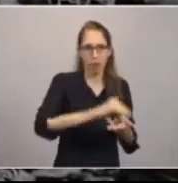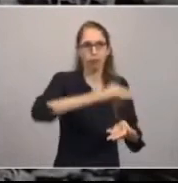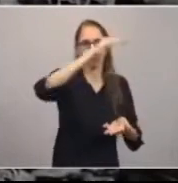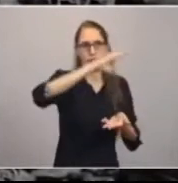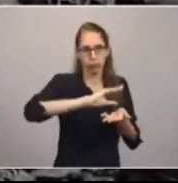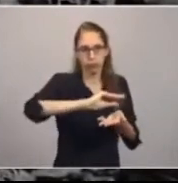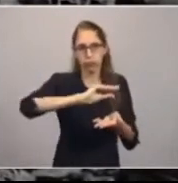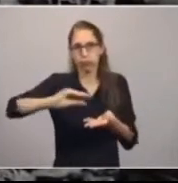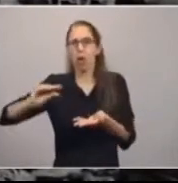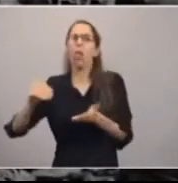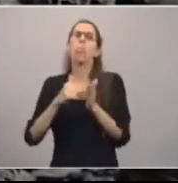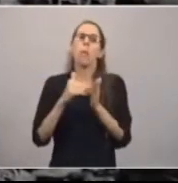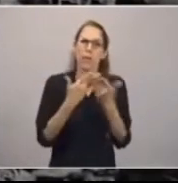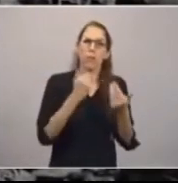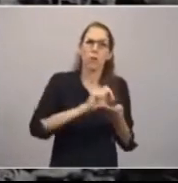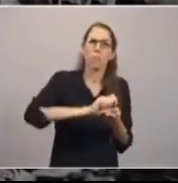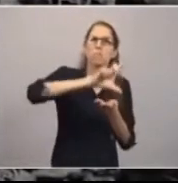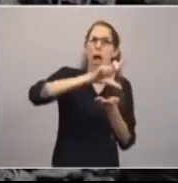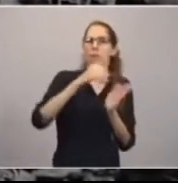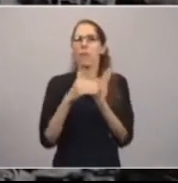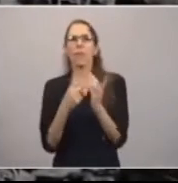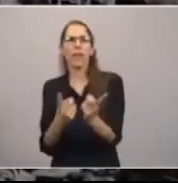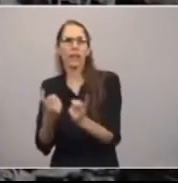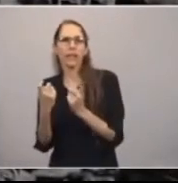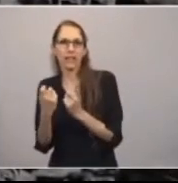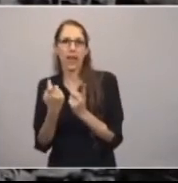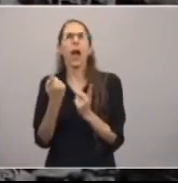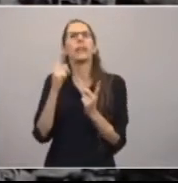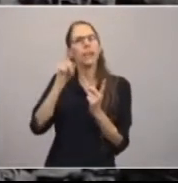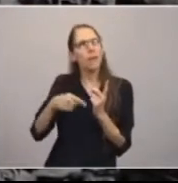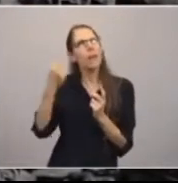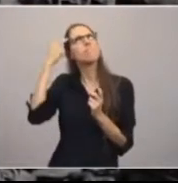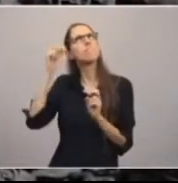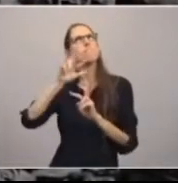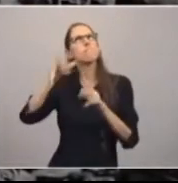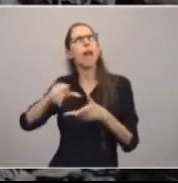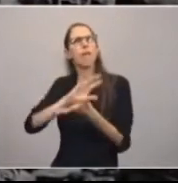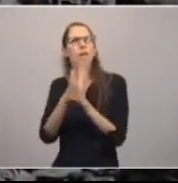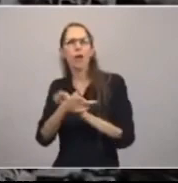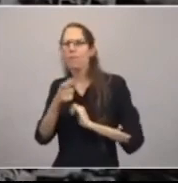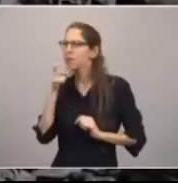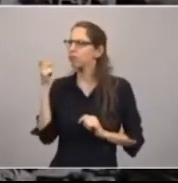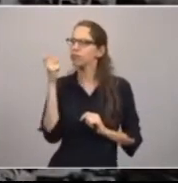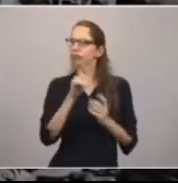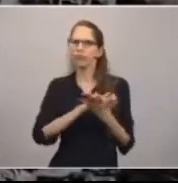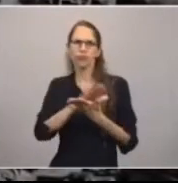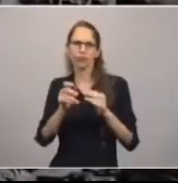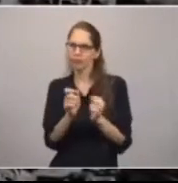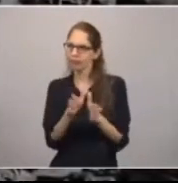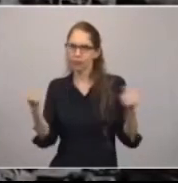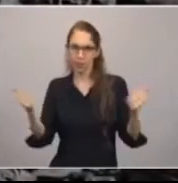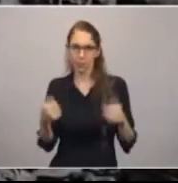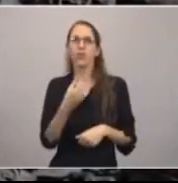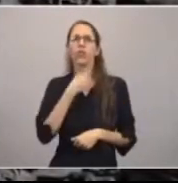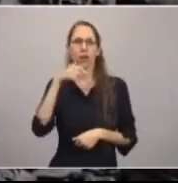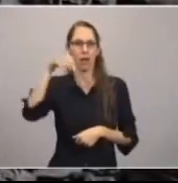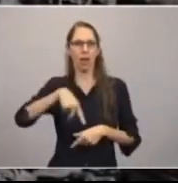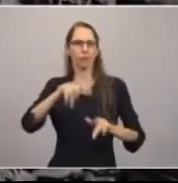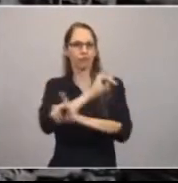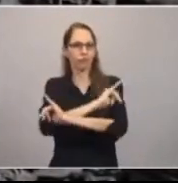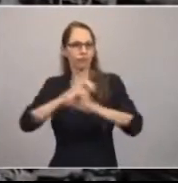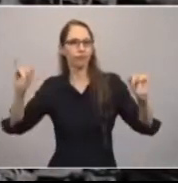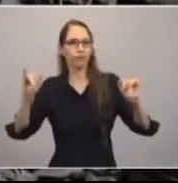más veloz para poder dar respuesta. Quería hacer el anuncio pensando específicamente en Bahía Blanca, pero pasó